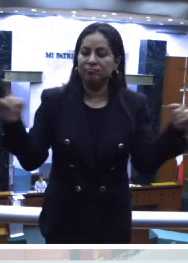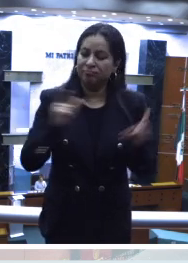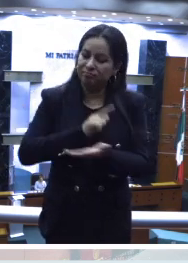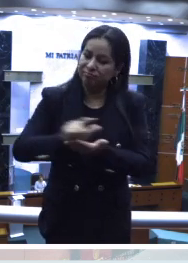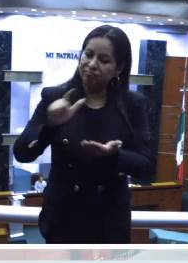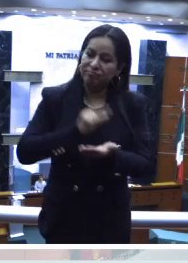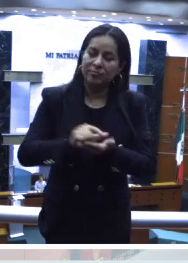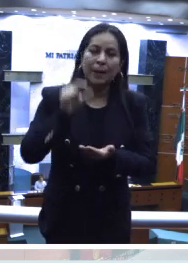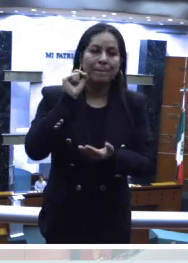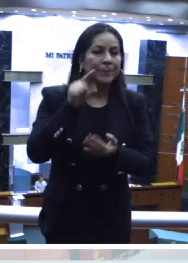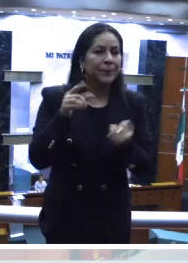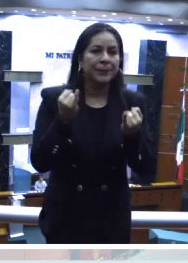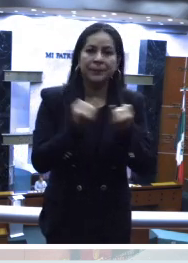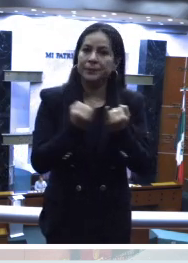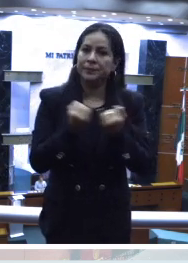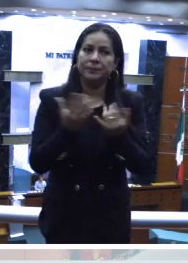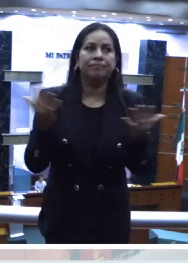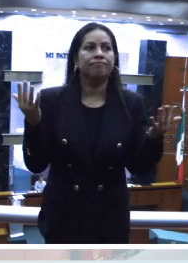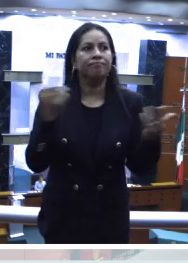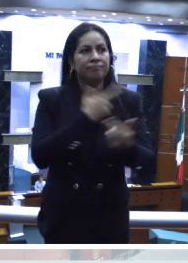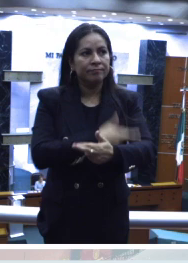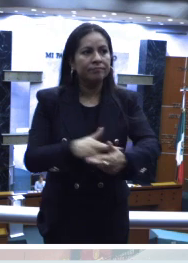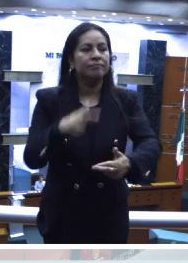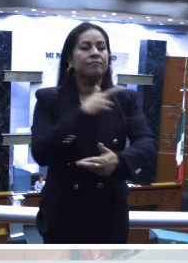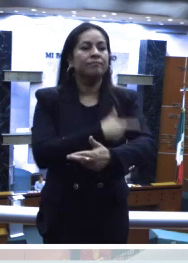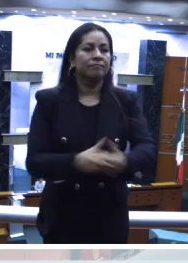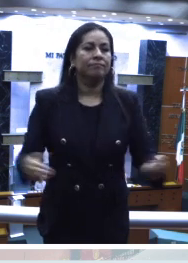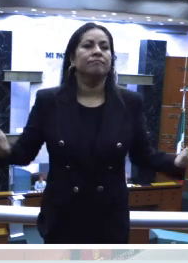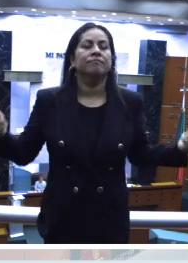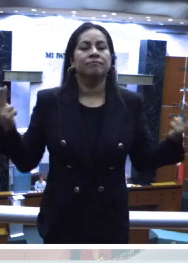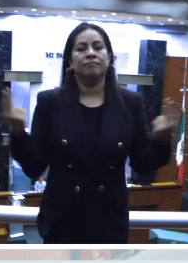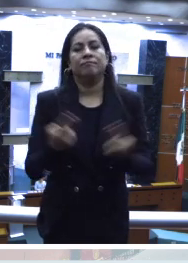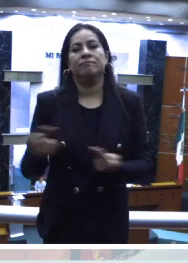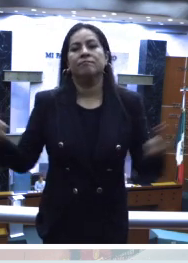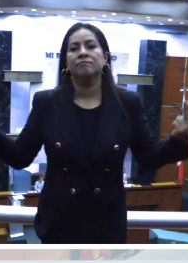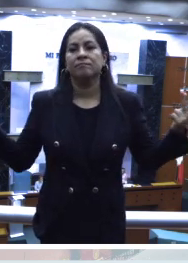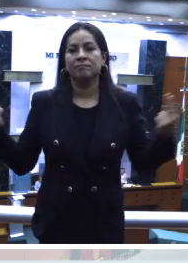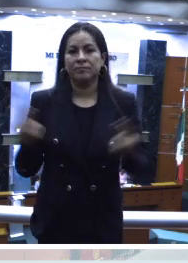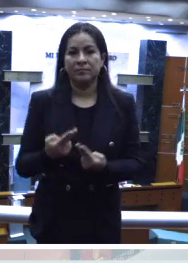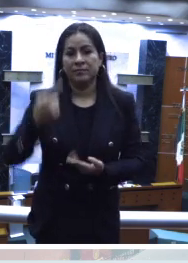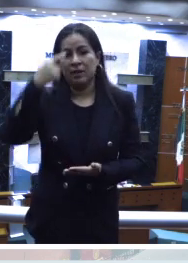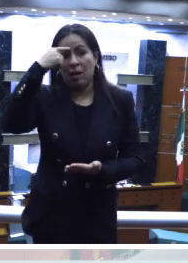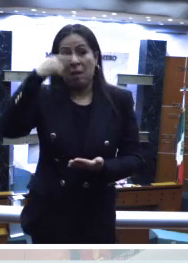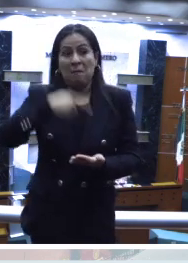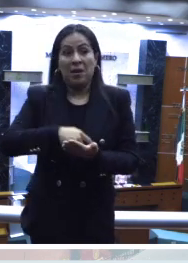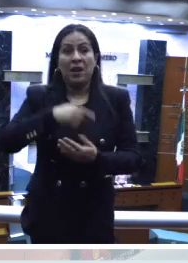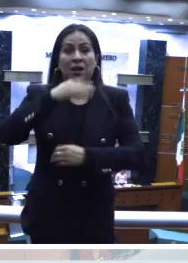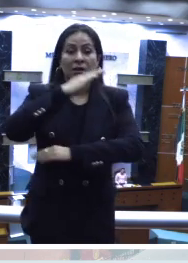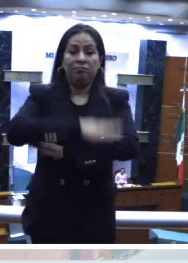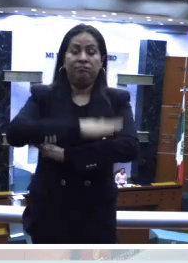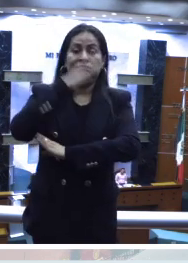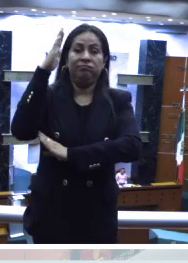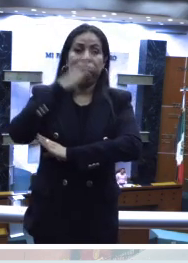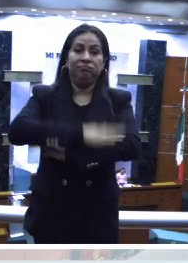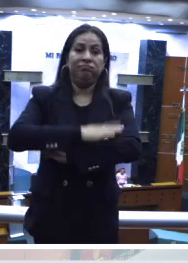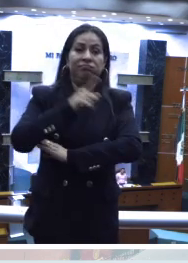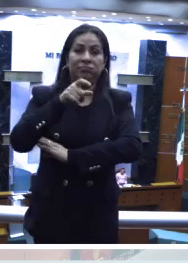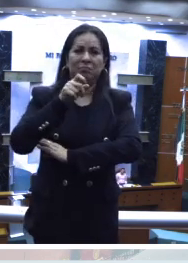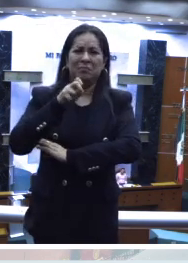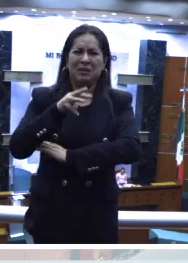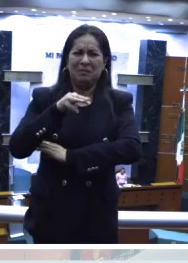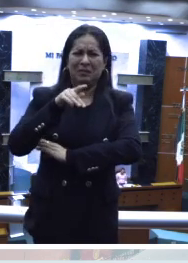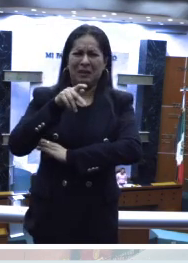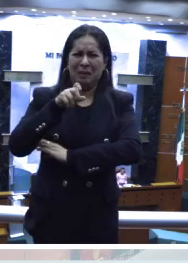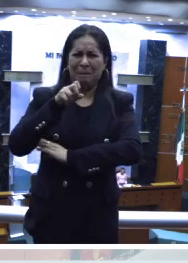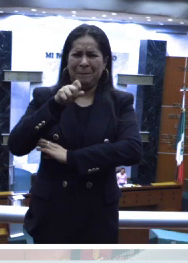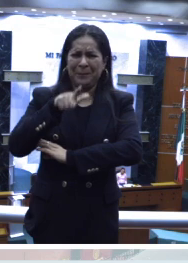así también ha hecho las gestiones necesarias para que las casetas de cobro del metlapil